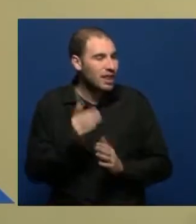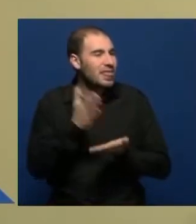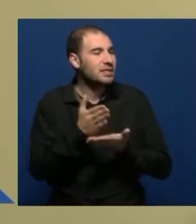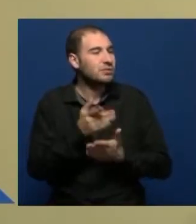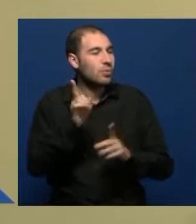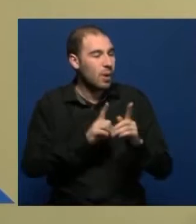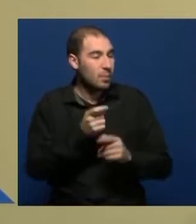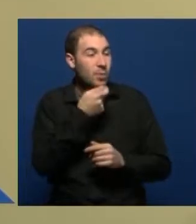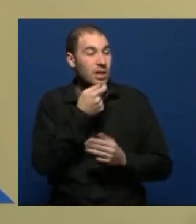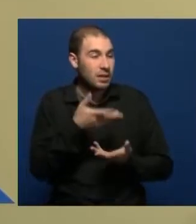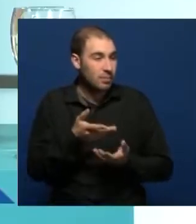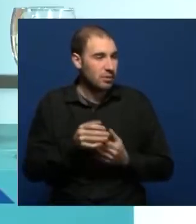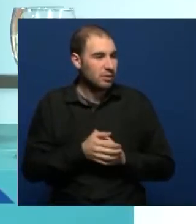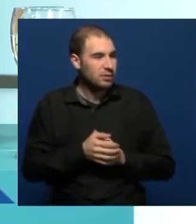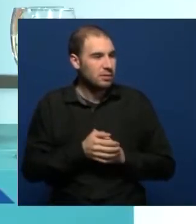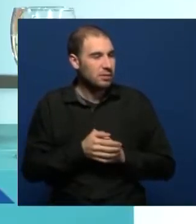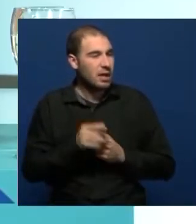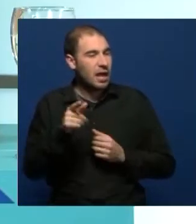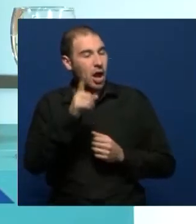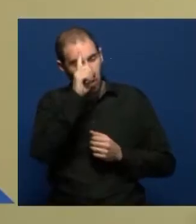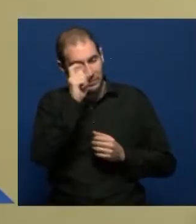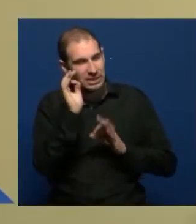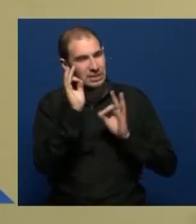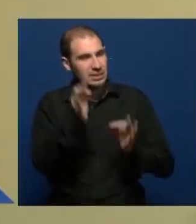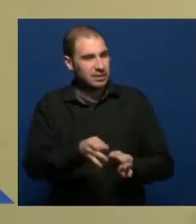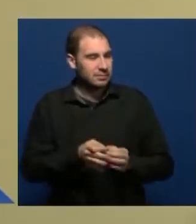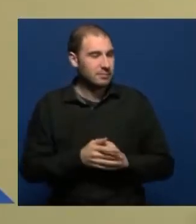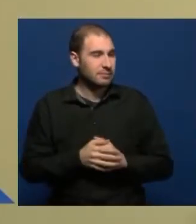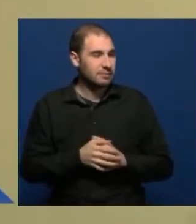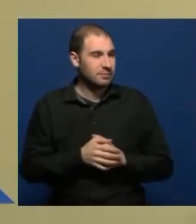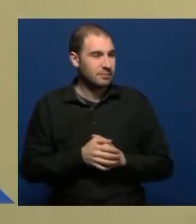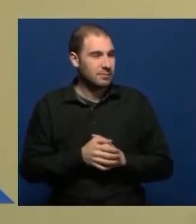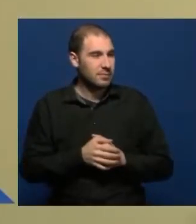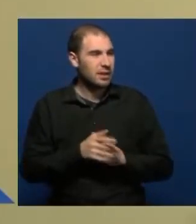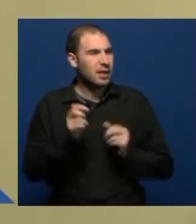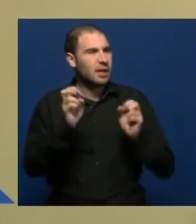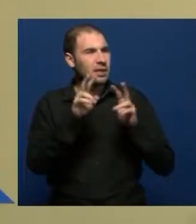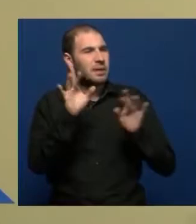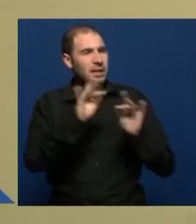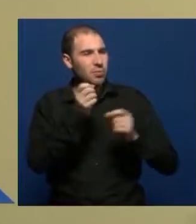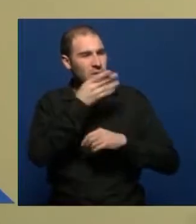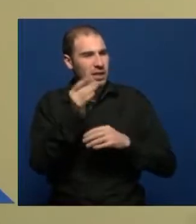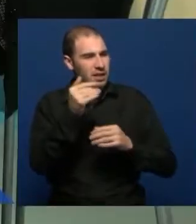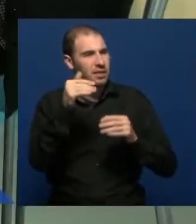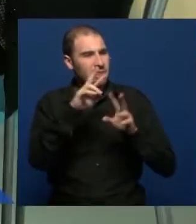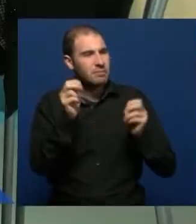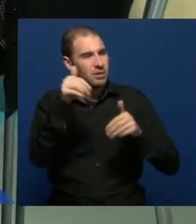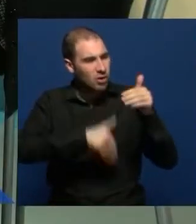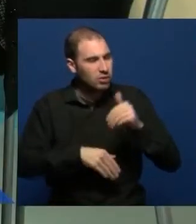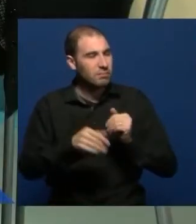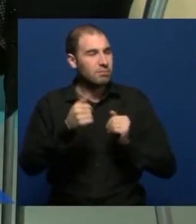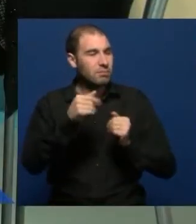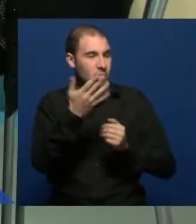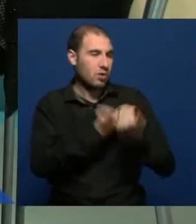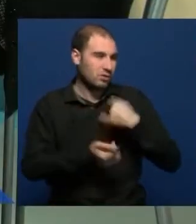derechos tener a la hora, por ejemplo, de llegar a un hospital. Elegí la temática que quieras y podemos profundizar sobre alguno de esos temas